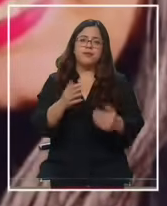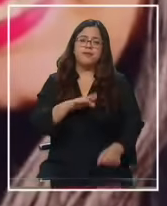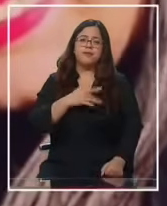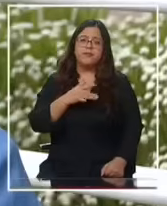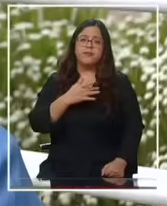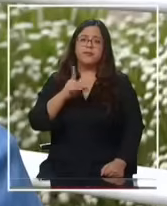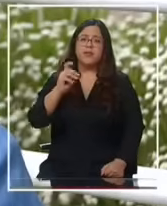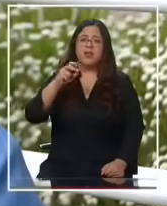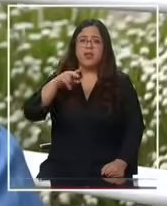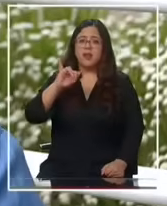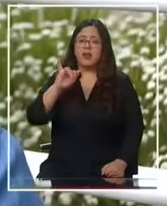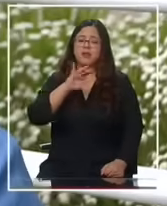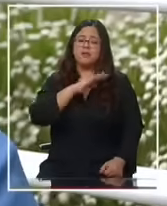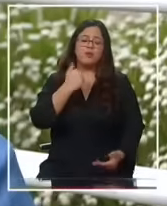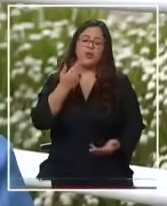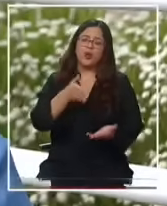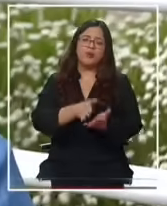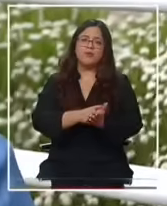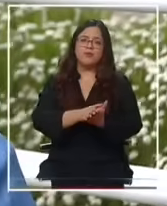Lamentablemente la Dani se nos fue